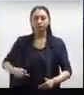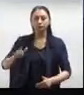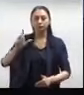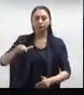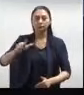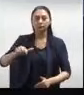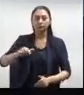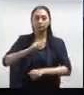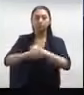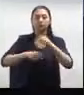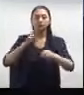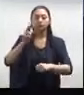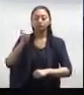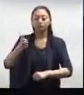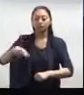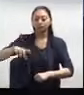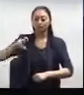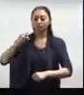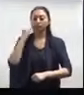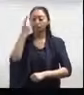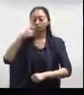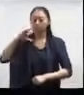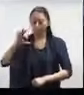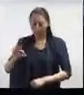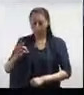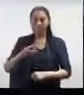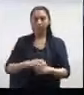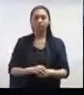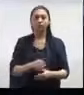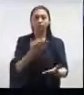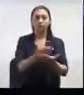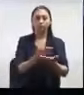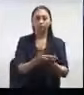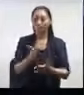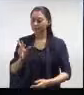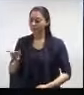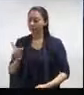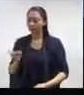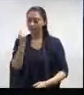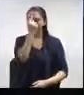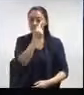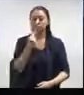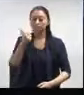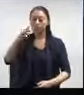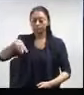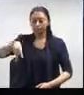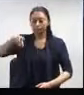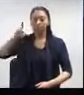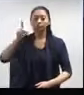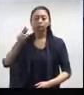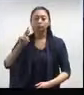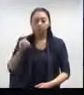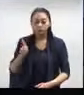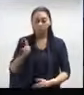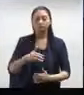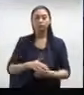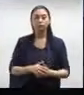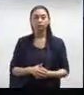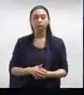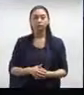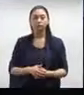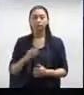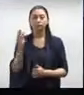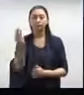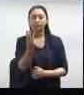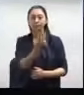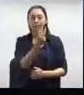licenciado Francisco Jiménez Irungaray, solicitada por la diputada Sandra Erika Jovel Polanco.